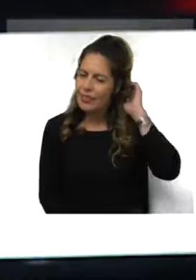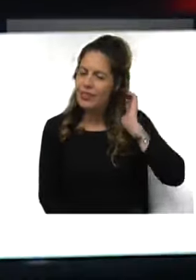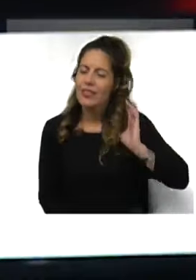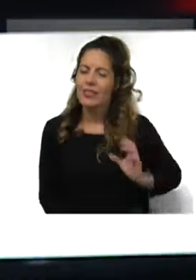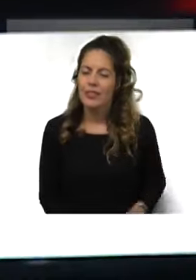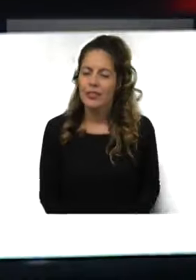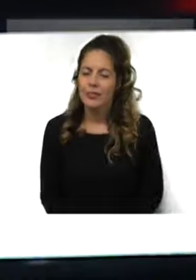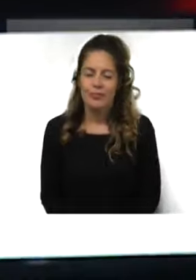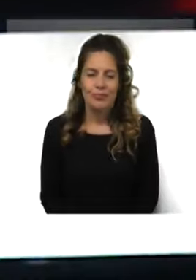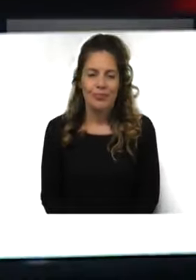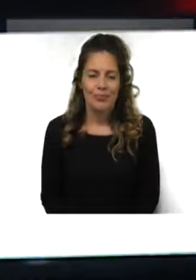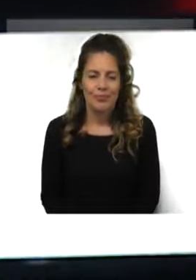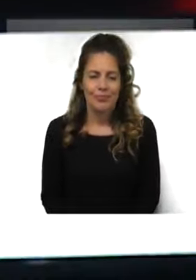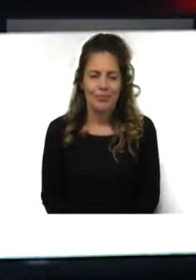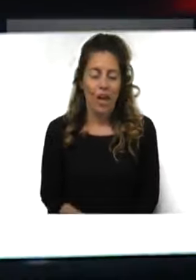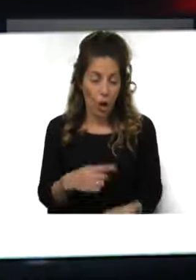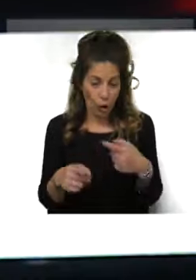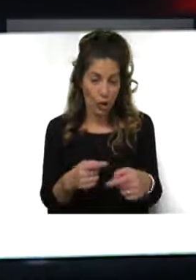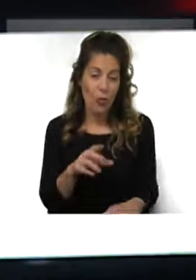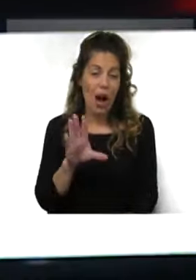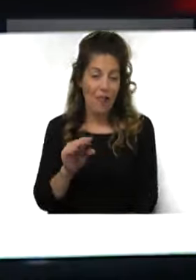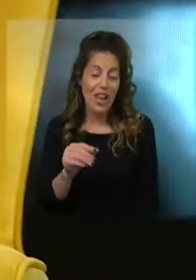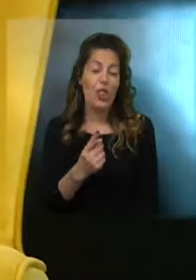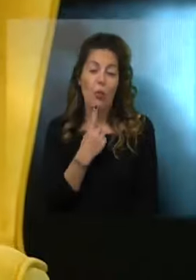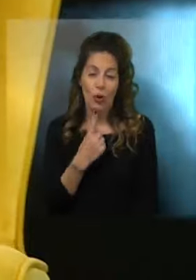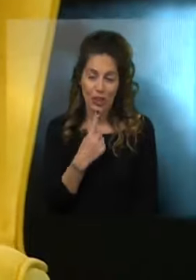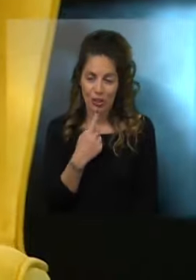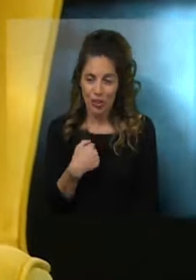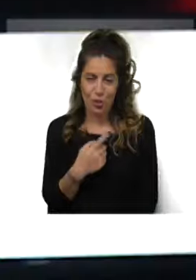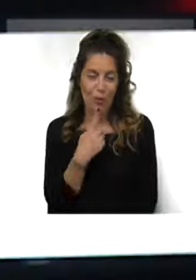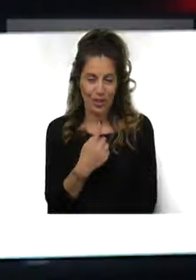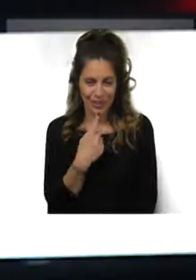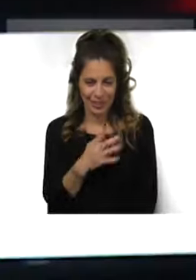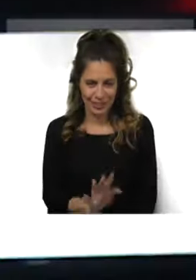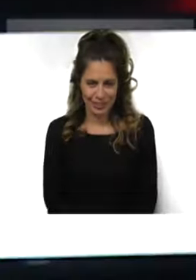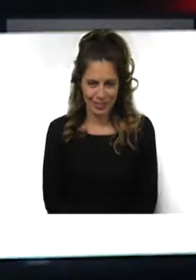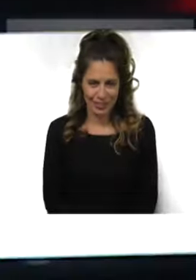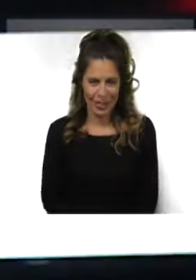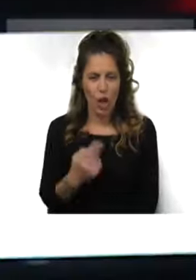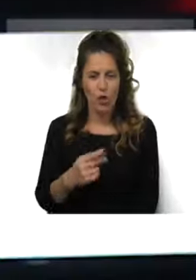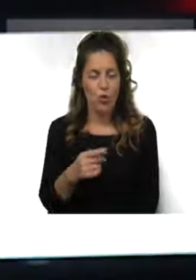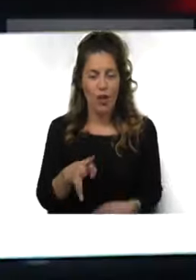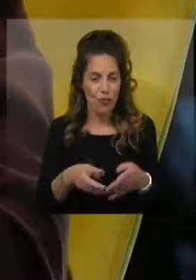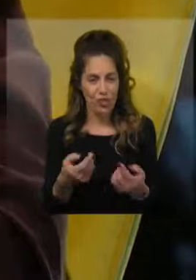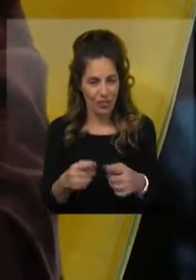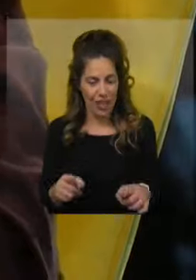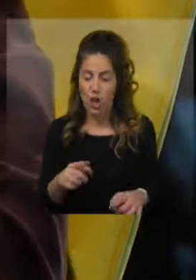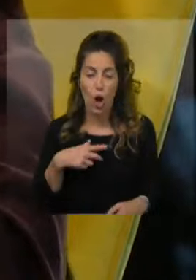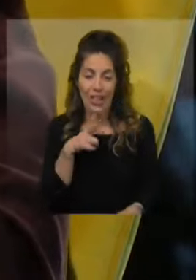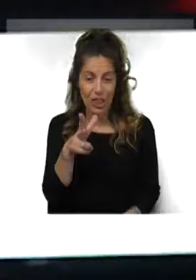todo sigue el político sigue el político nunca nunca nunca en otra función no el hijo del